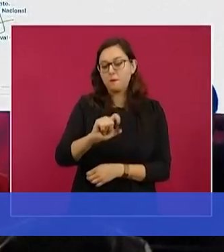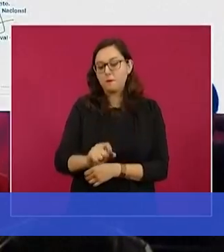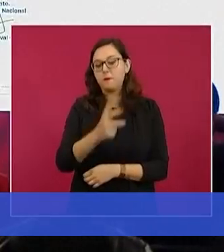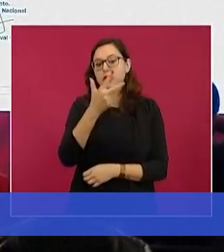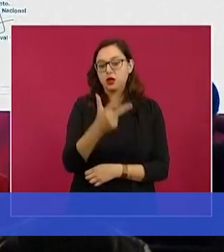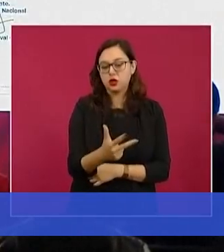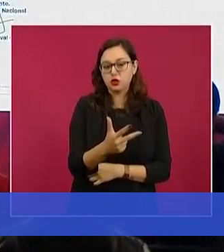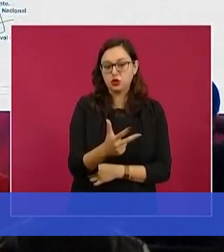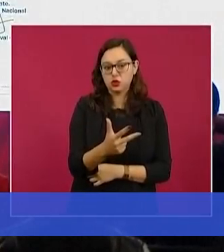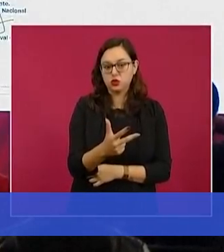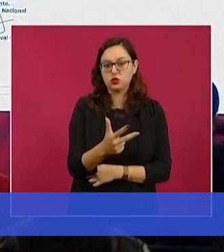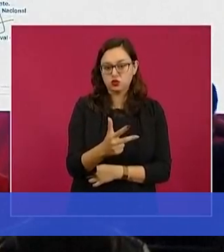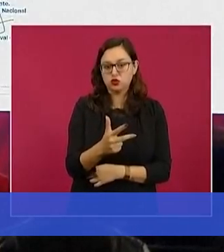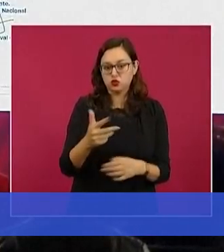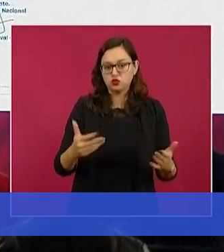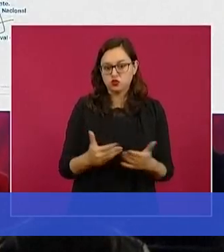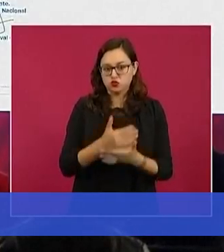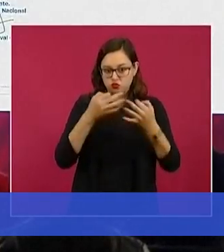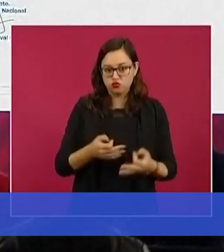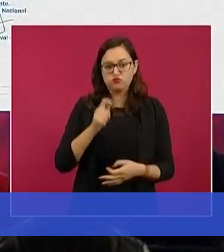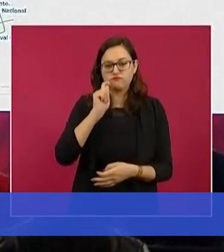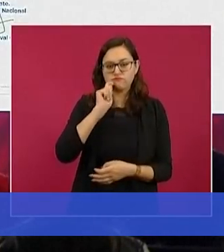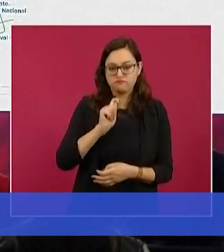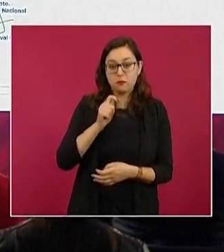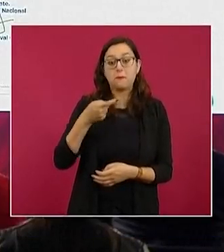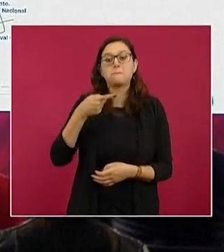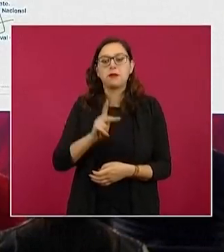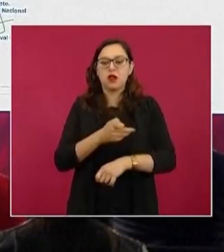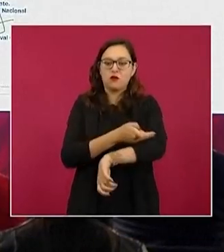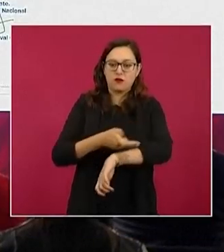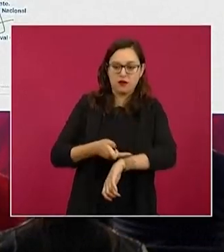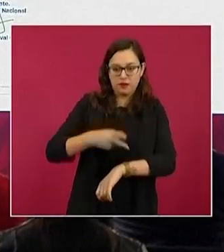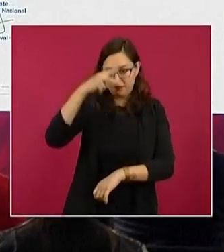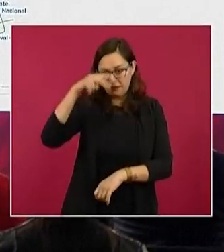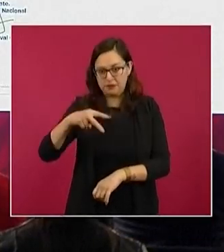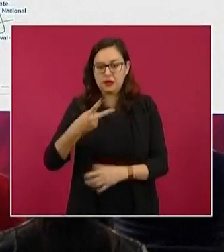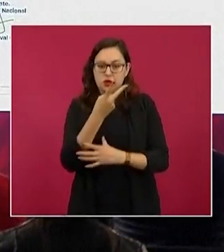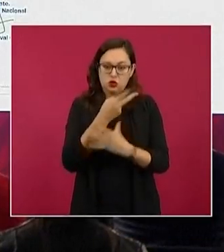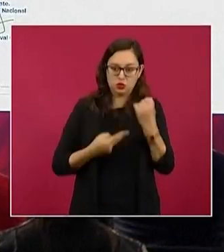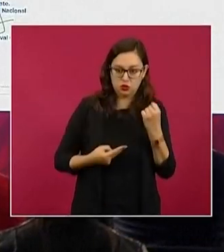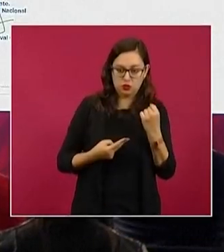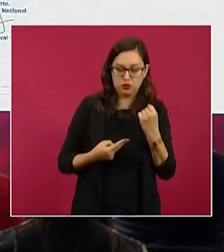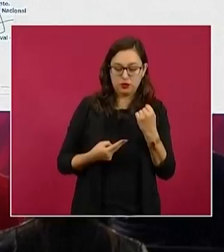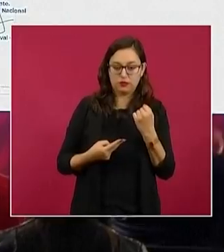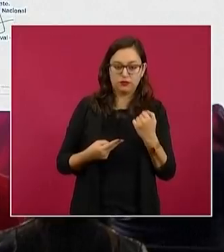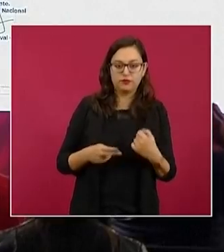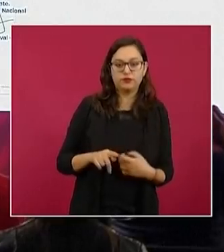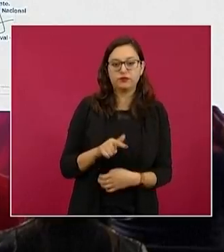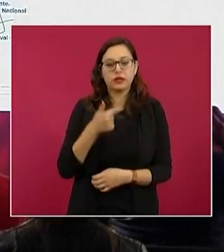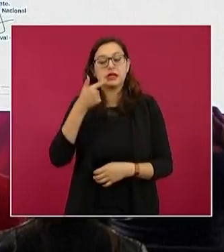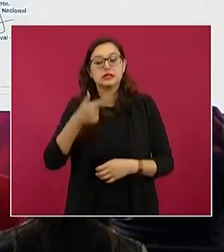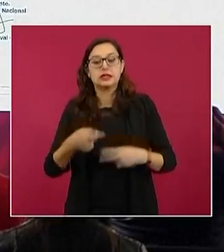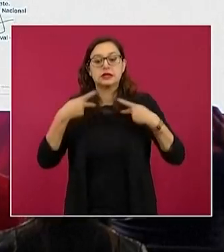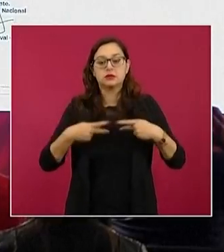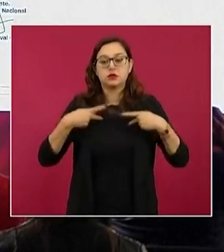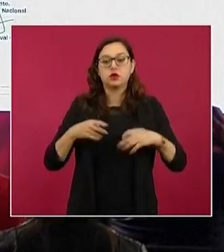origen ucraniano lo cual por suerte son familias méxico- ucranianas siete personas